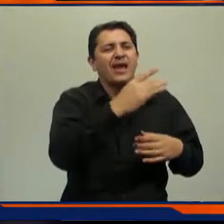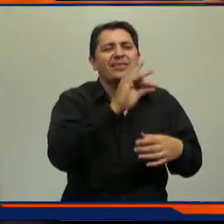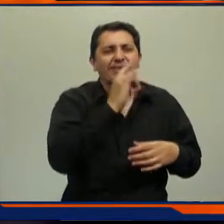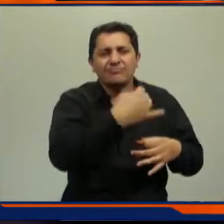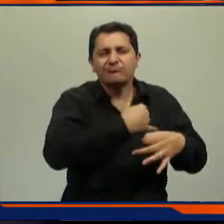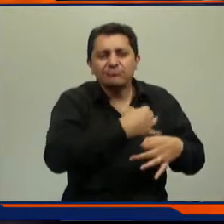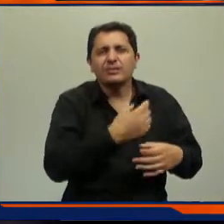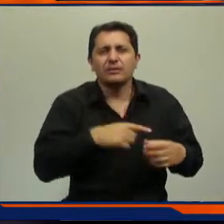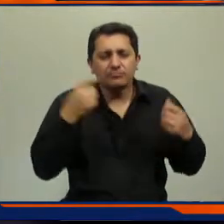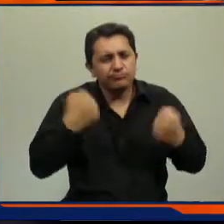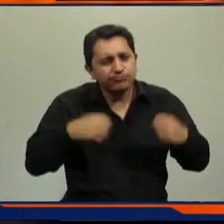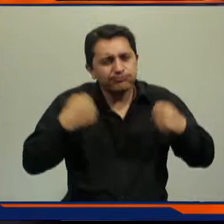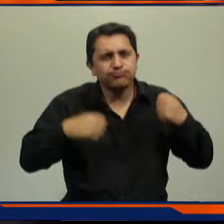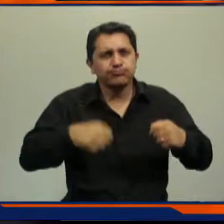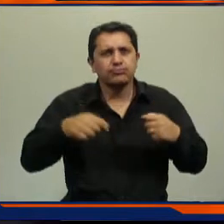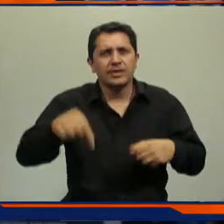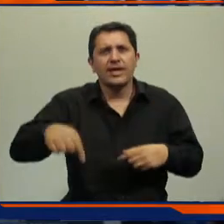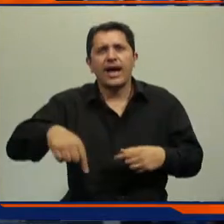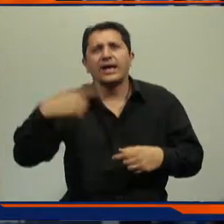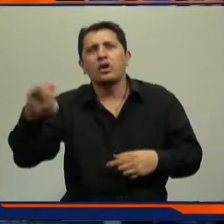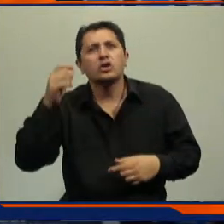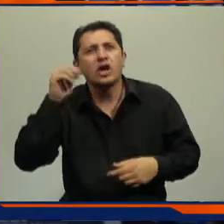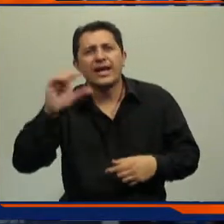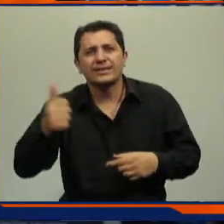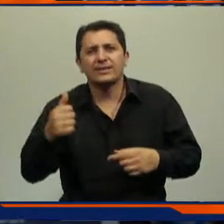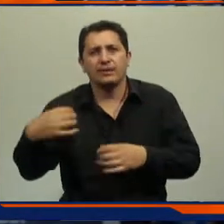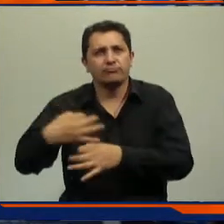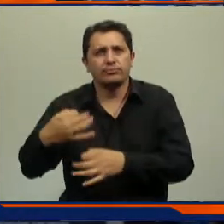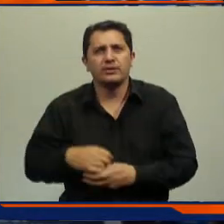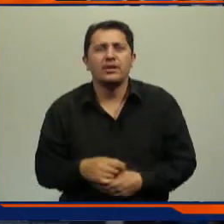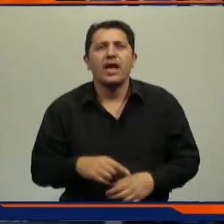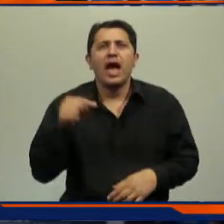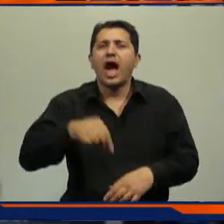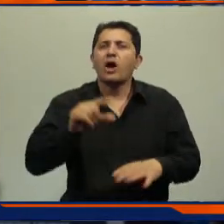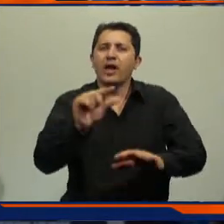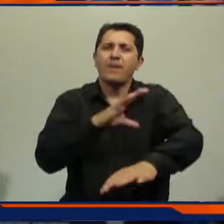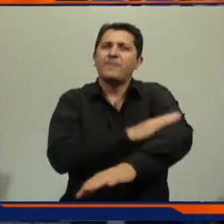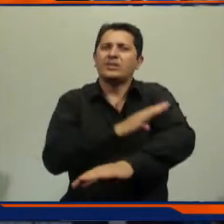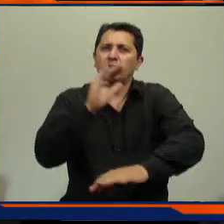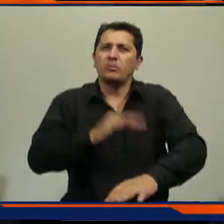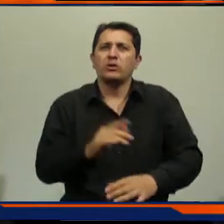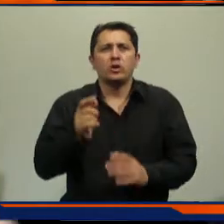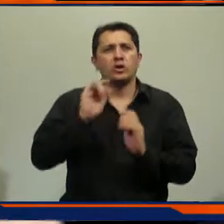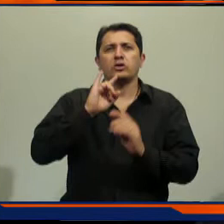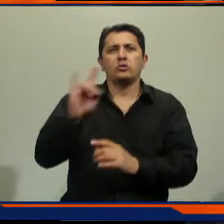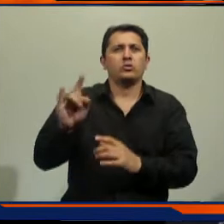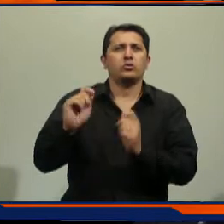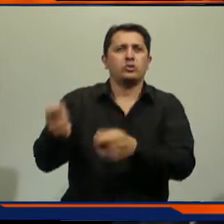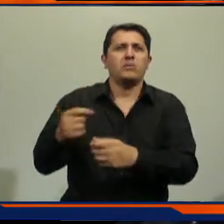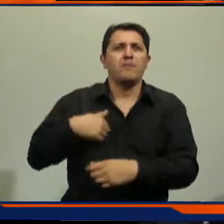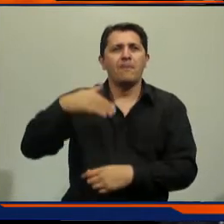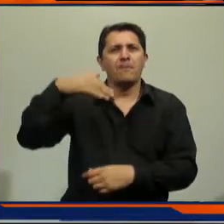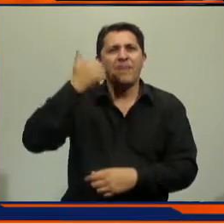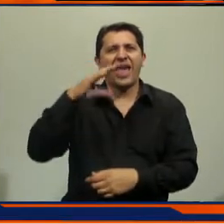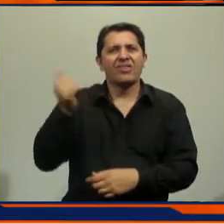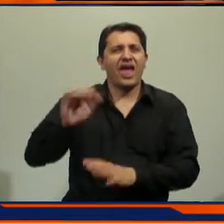preparado acá a ponerme en manos de Robert García. ¿Le quita un poquito de presión decir, bueno, que la presión la lleve Marcos Maidana y yo me quedo